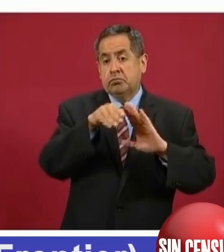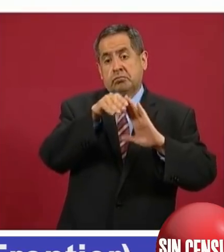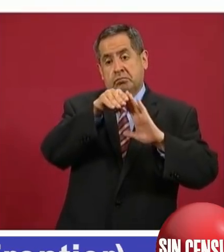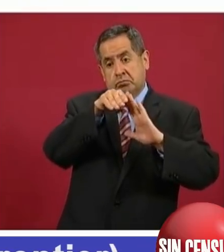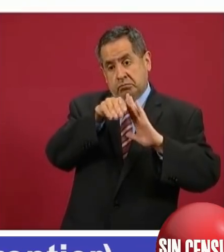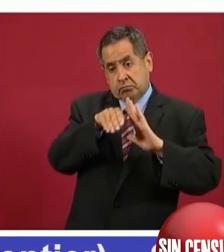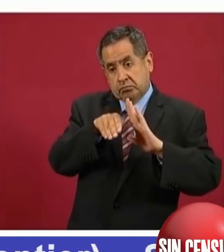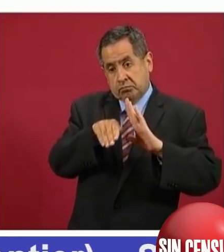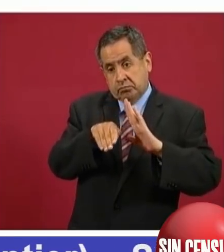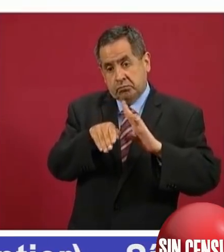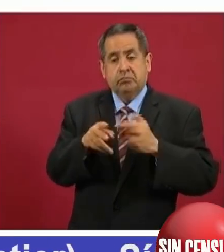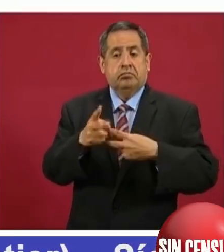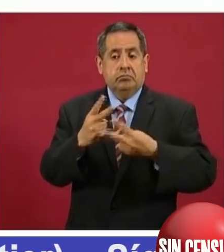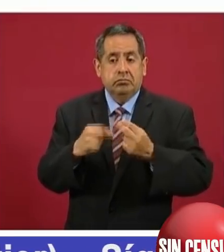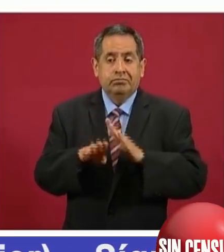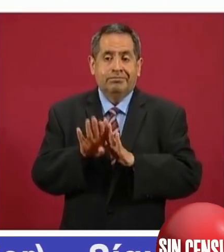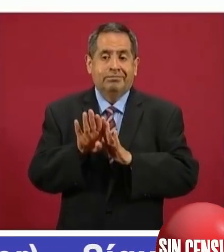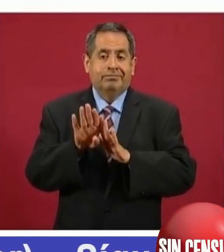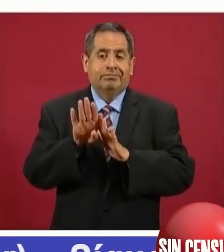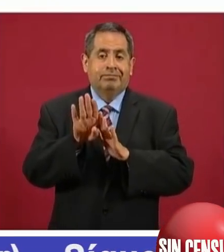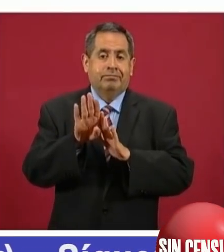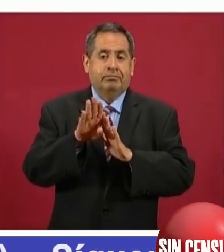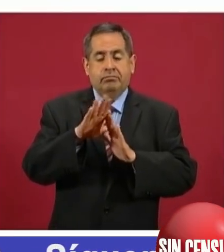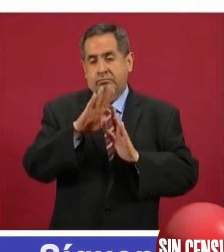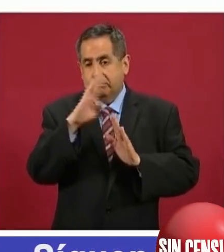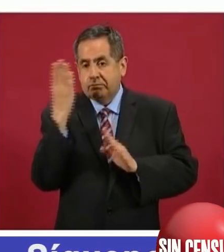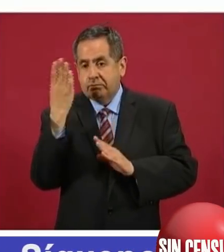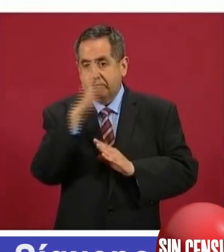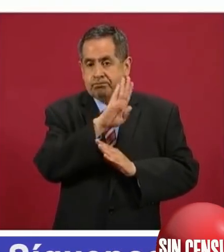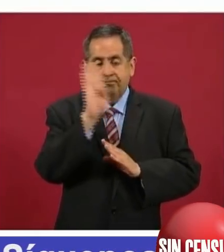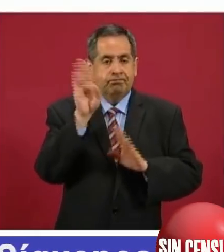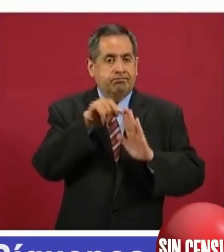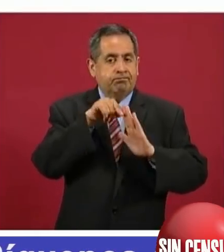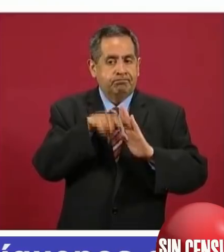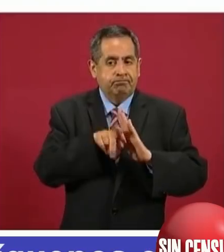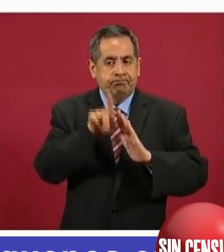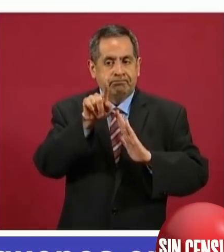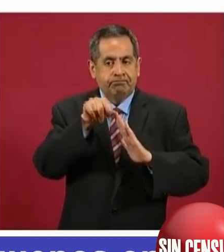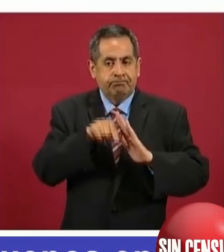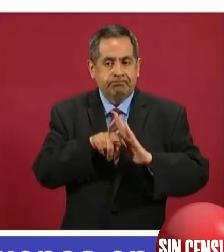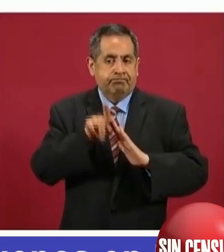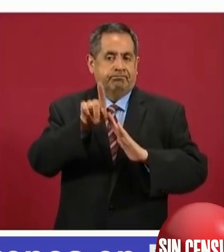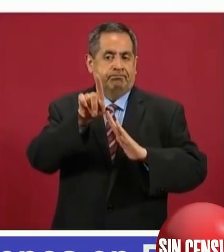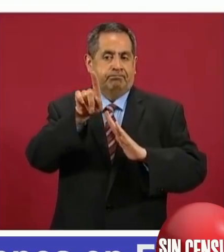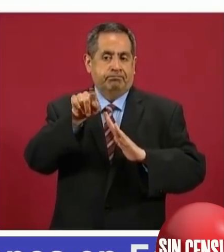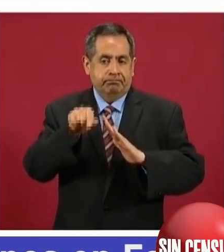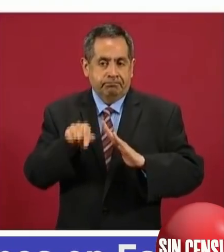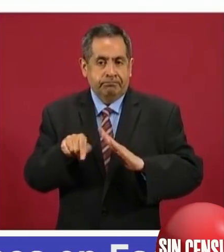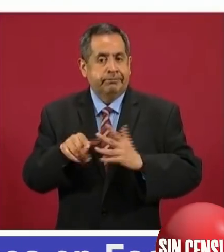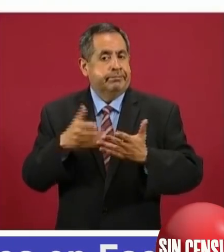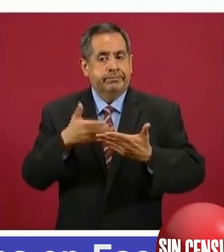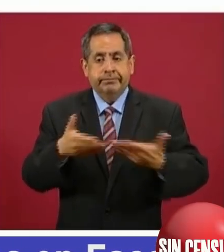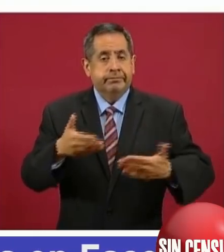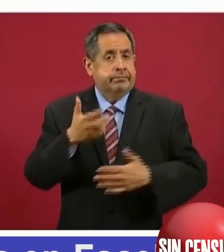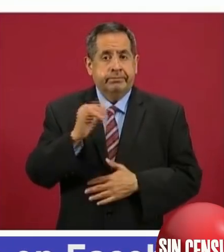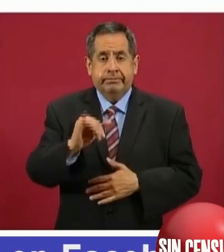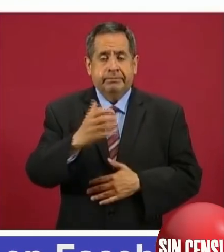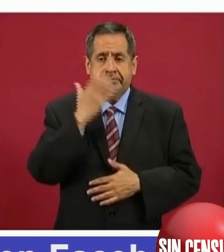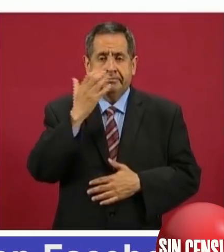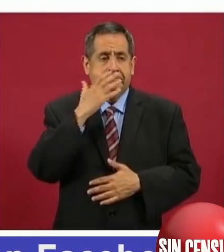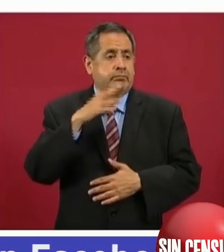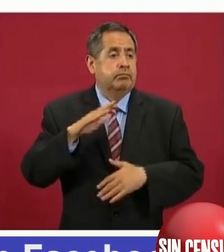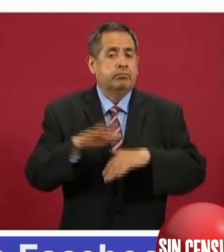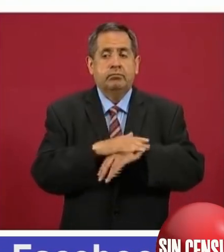pero volvió a aumentar, disminuyó, aumentó, disminuyó, aumentó. Este es un patrón de cambios que van ocurriendo por cambios